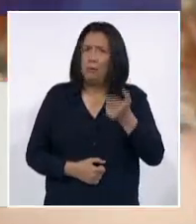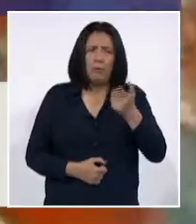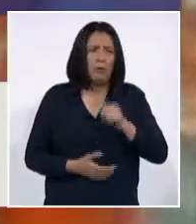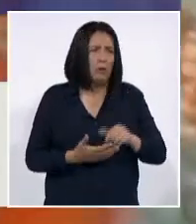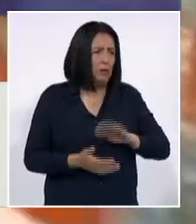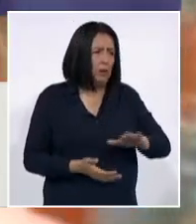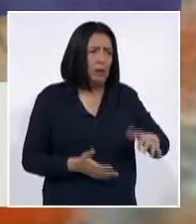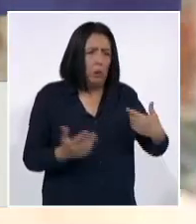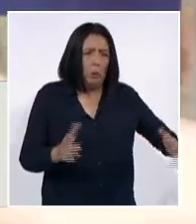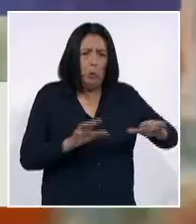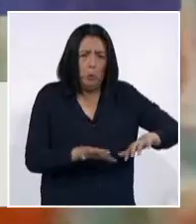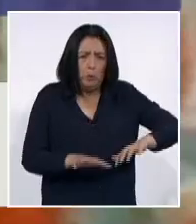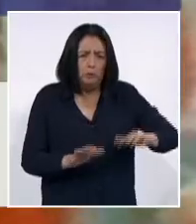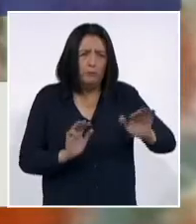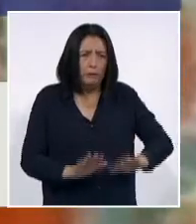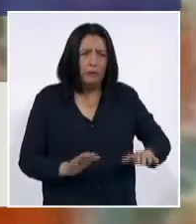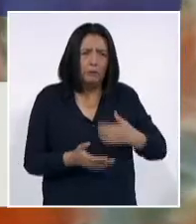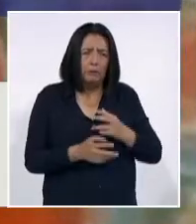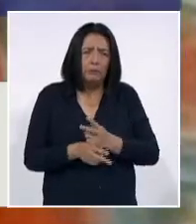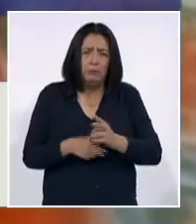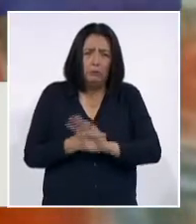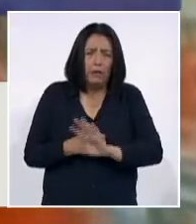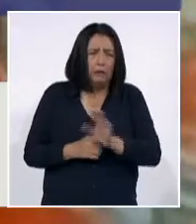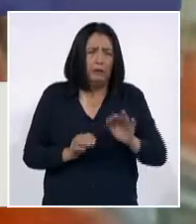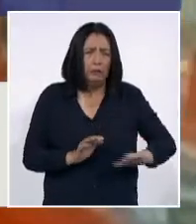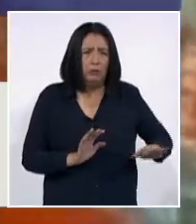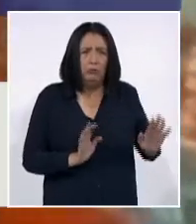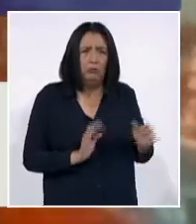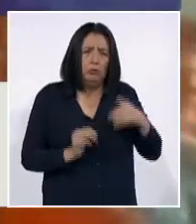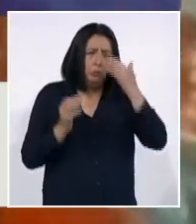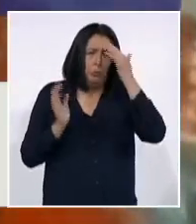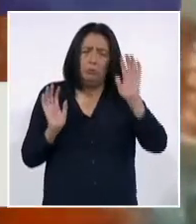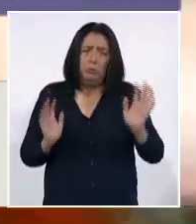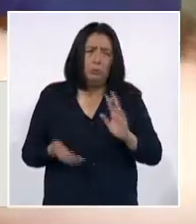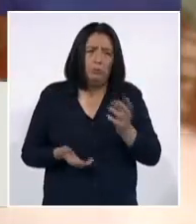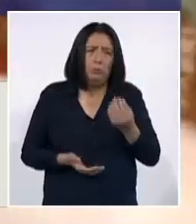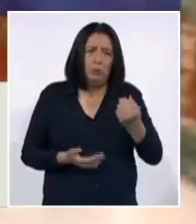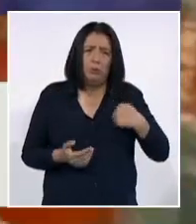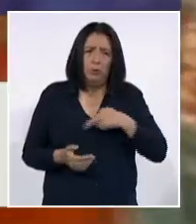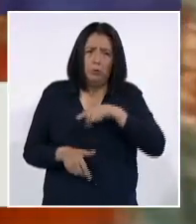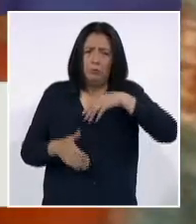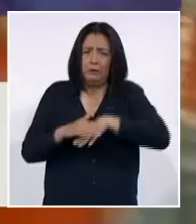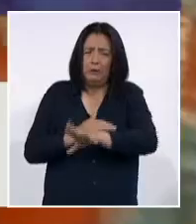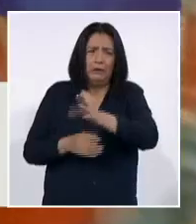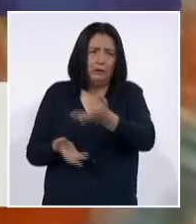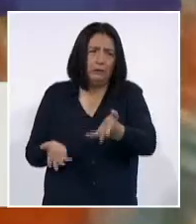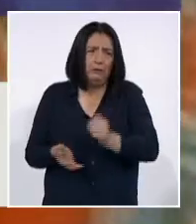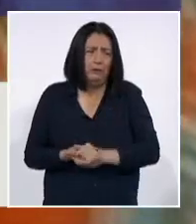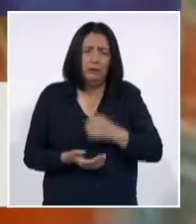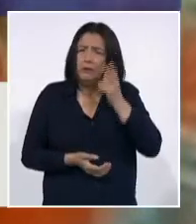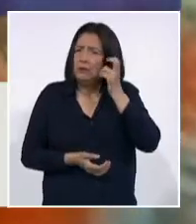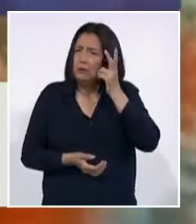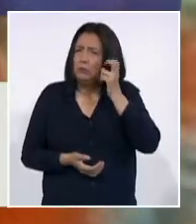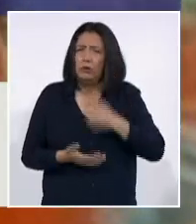lugar con niños, empezamos a lanzar pisos y tratamos de resguardar lo que pusimos. Y no sabíamos nada más porque nosotros estábamos aquí adentro justamente, o sea,